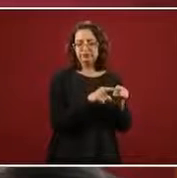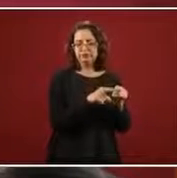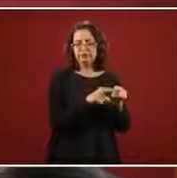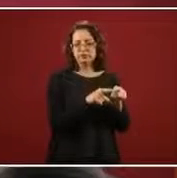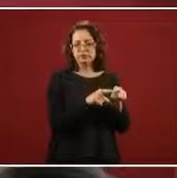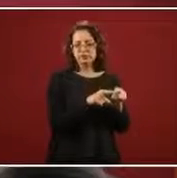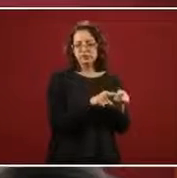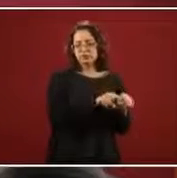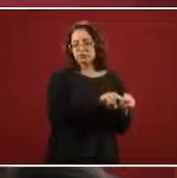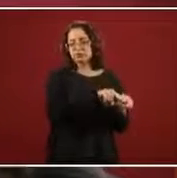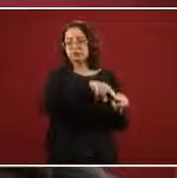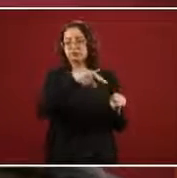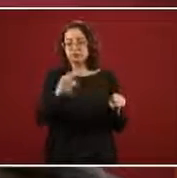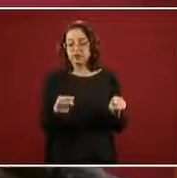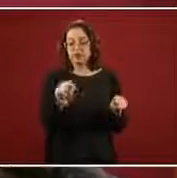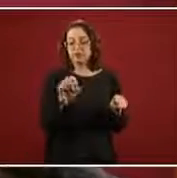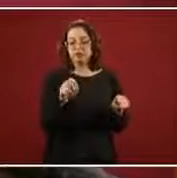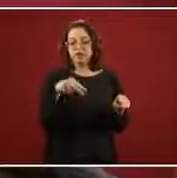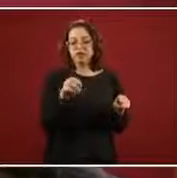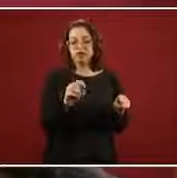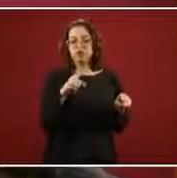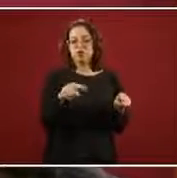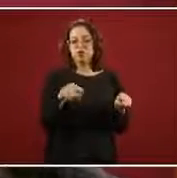Palenque, Tenosique.